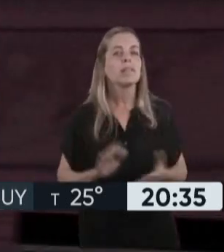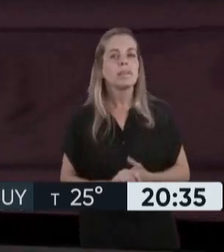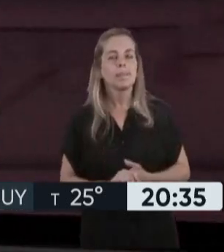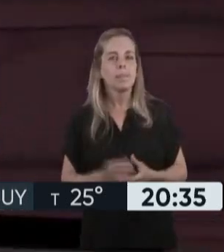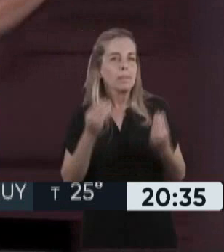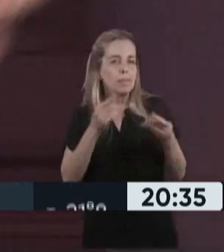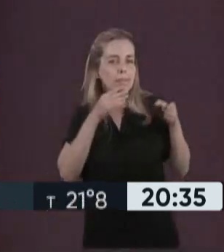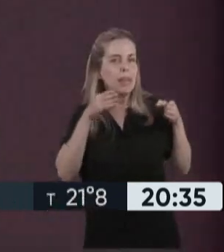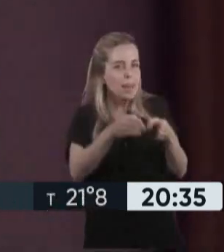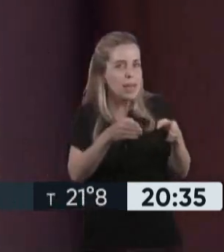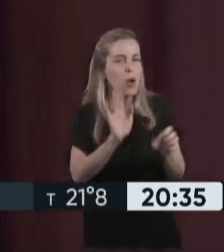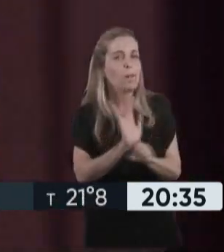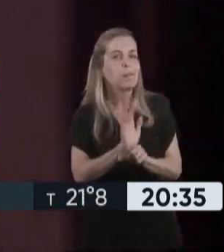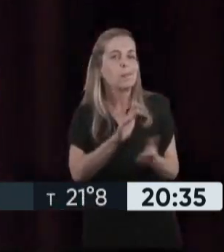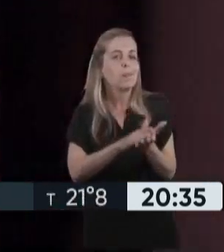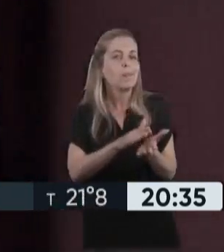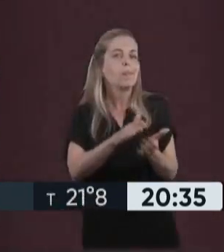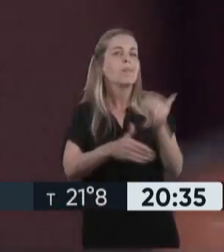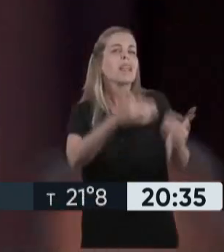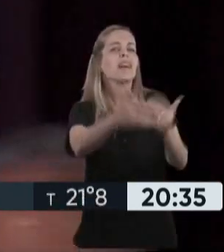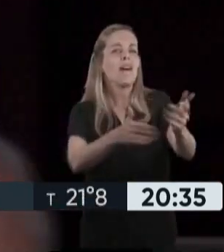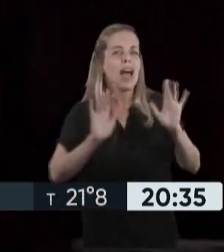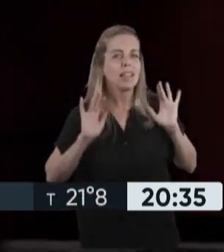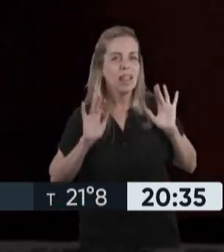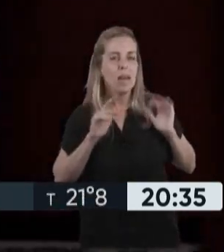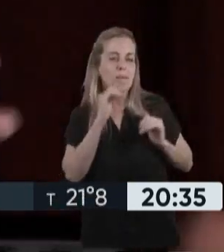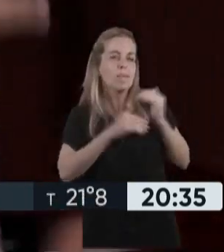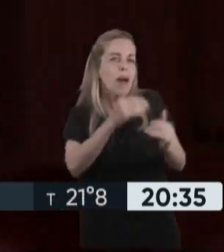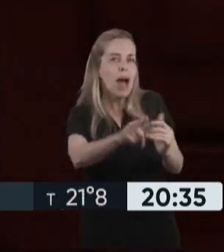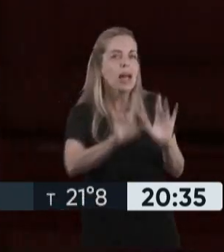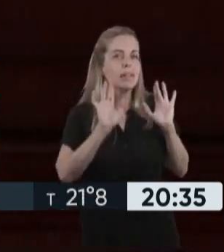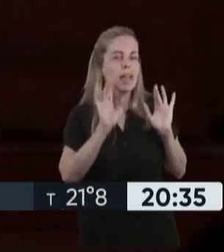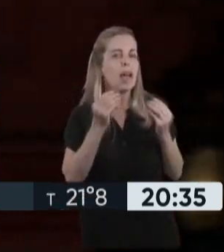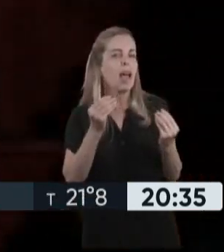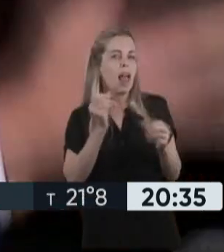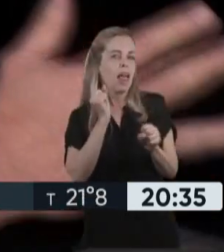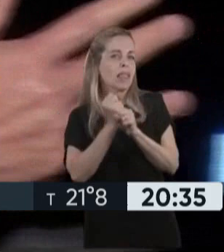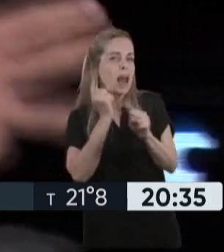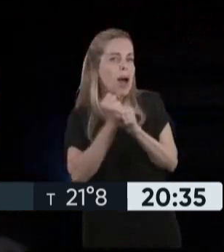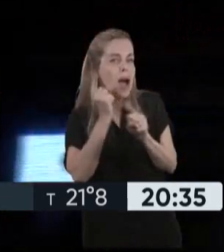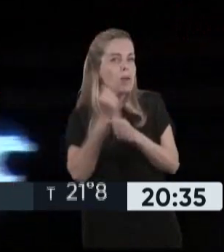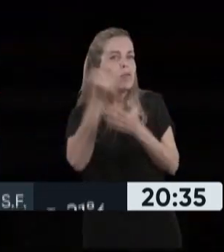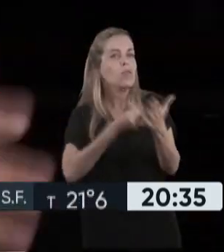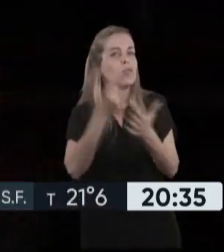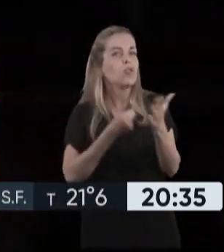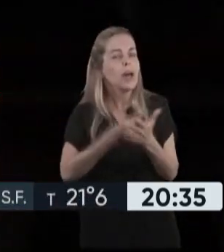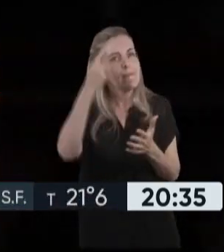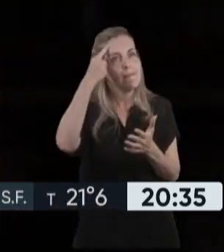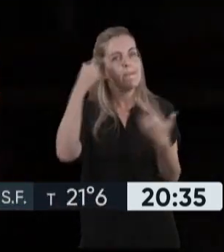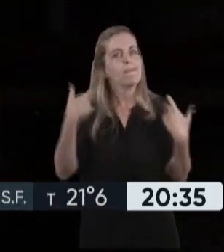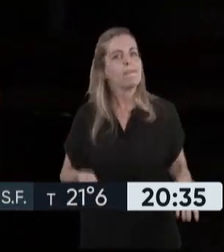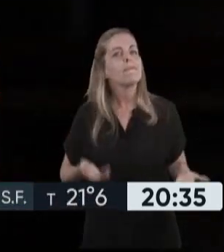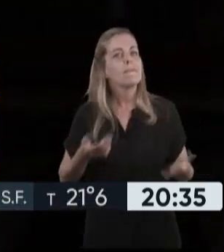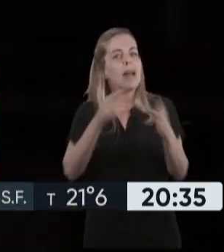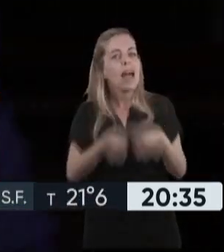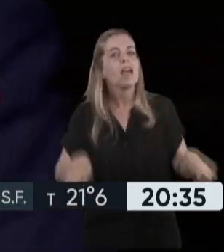que significaba crecer, que significaba trabajar denodadamente por más justicia social y por